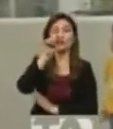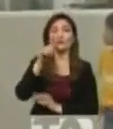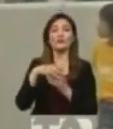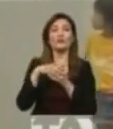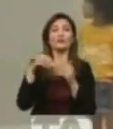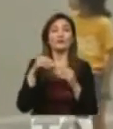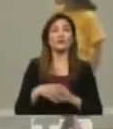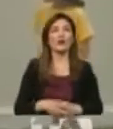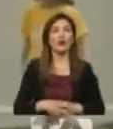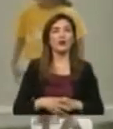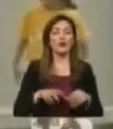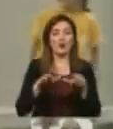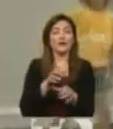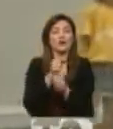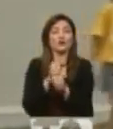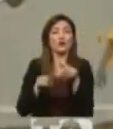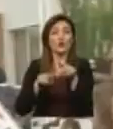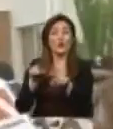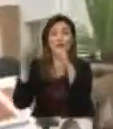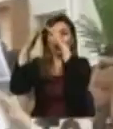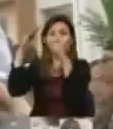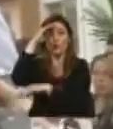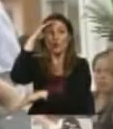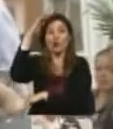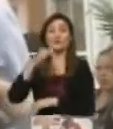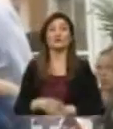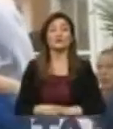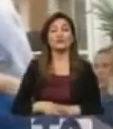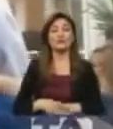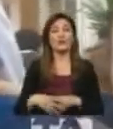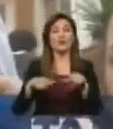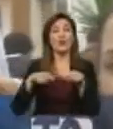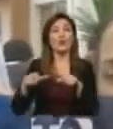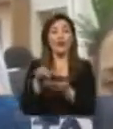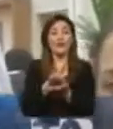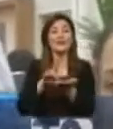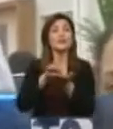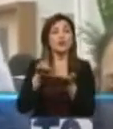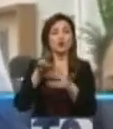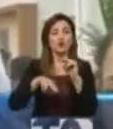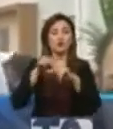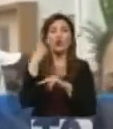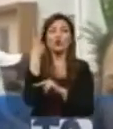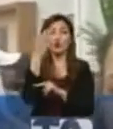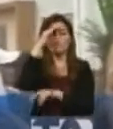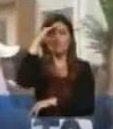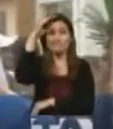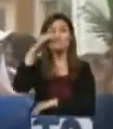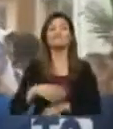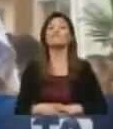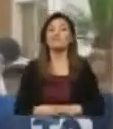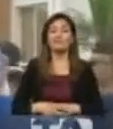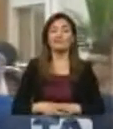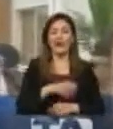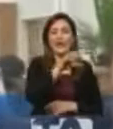para la zona, se construirán algunos UPC más. Está en este sector, en este distrito, estipulado 2 UPC, que combina